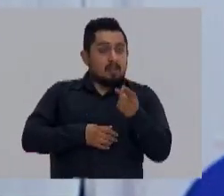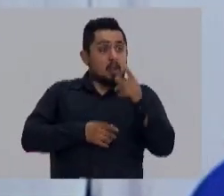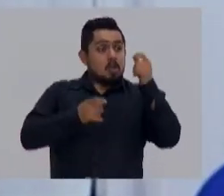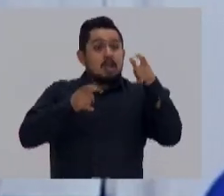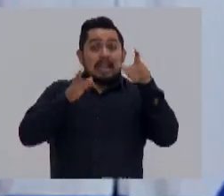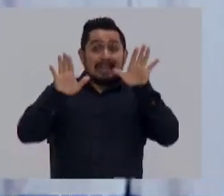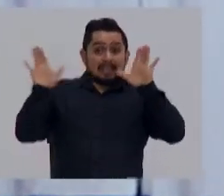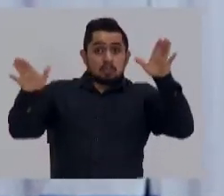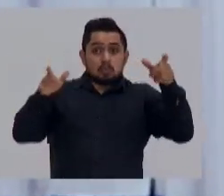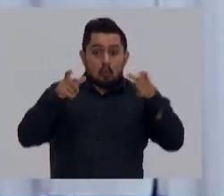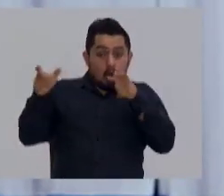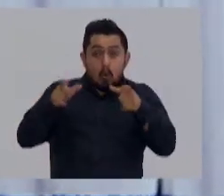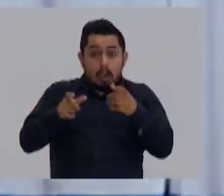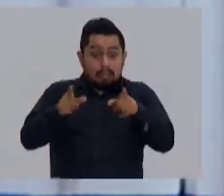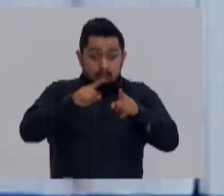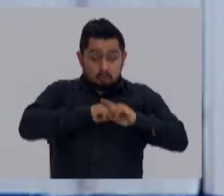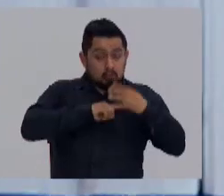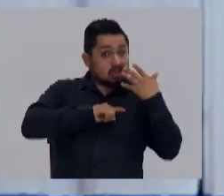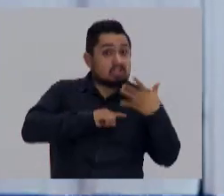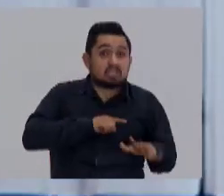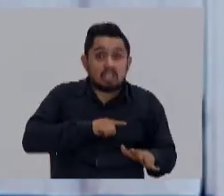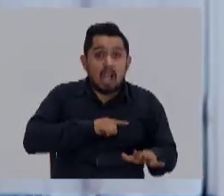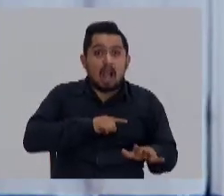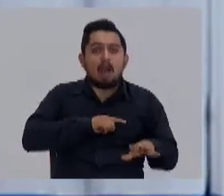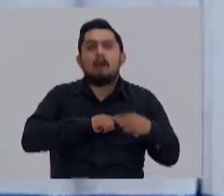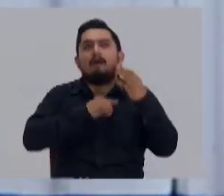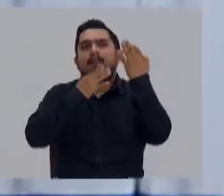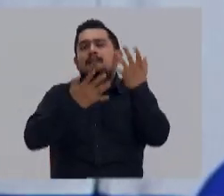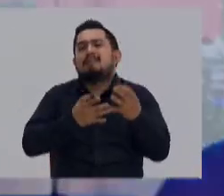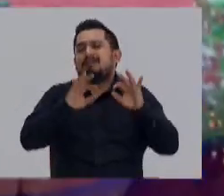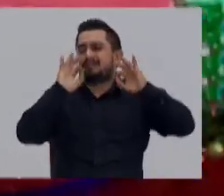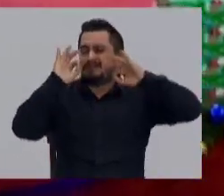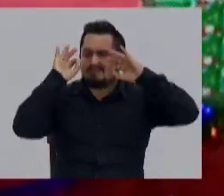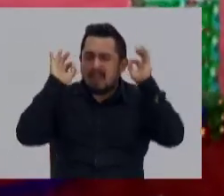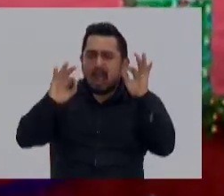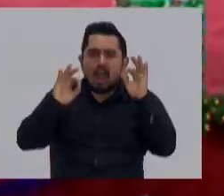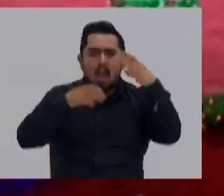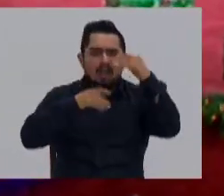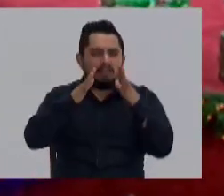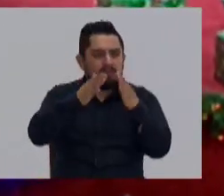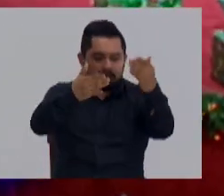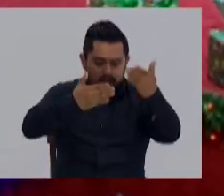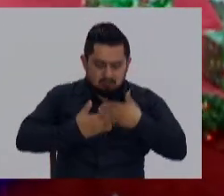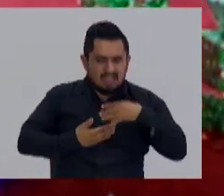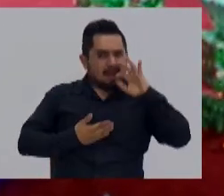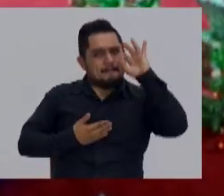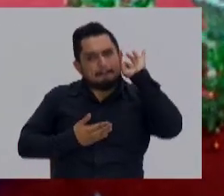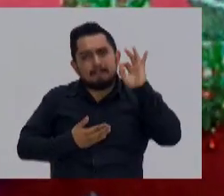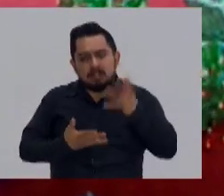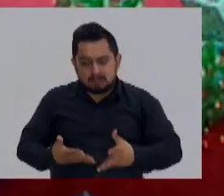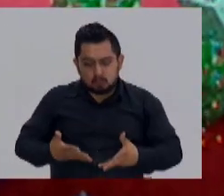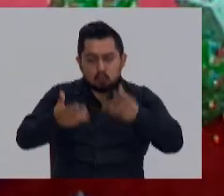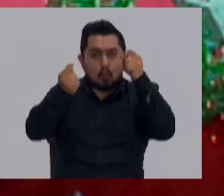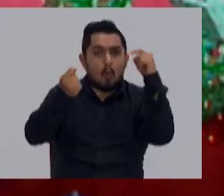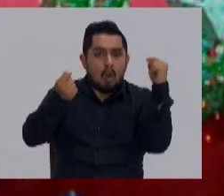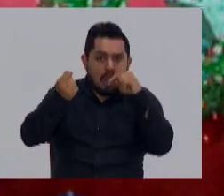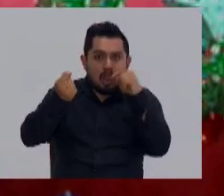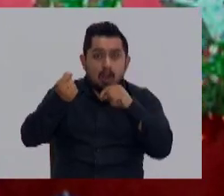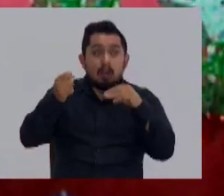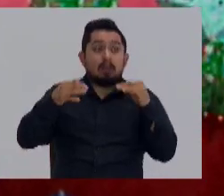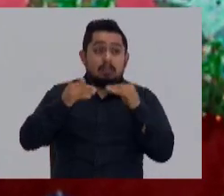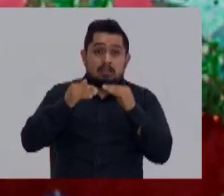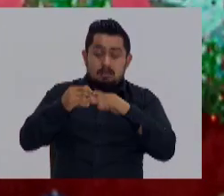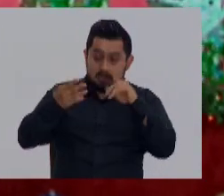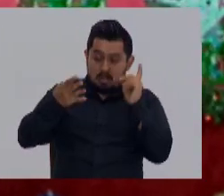ya con Él en nuestro corazón? El mejor regalo que Él te puede dar. Y ese es el llamado de llamados. Hay otro